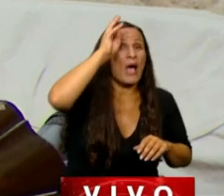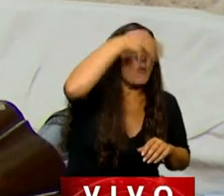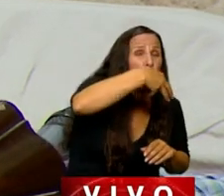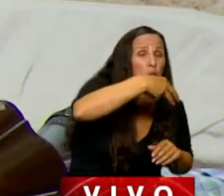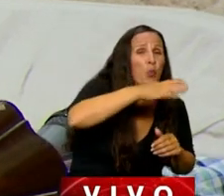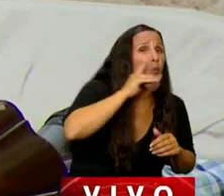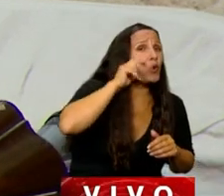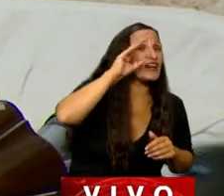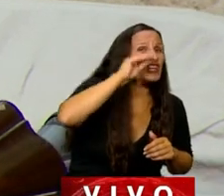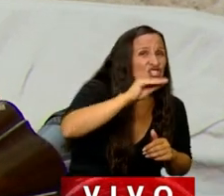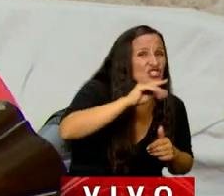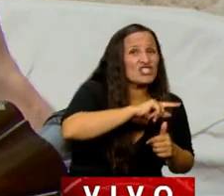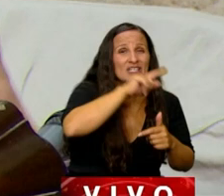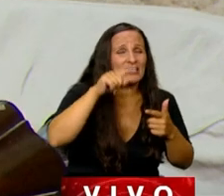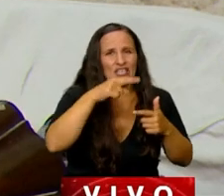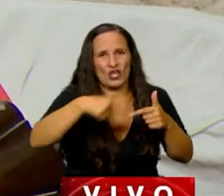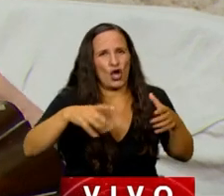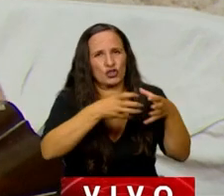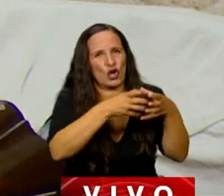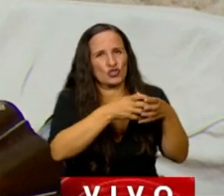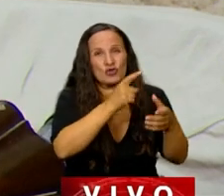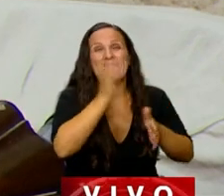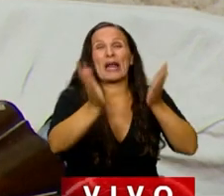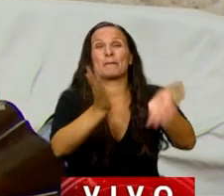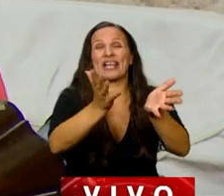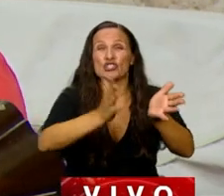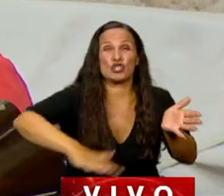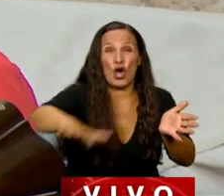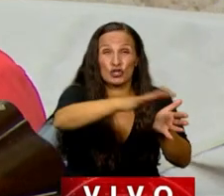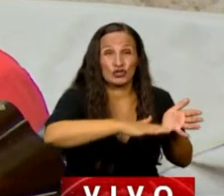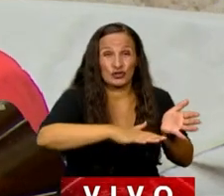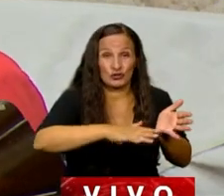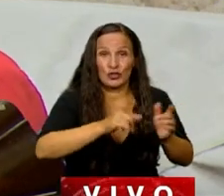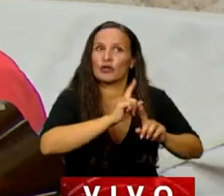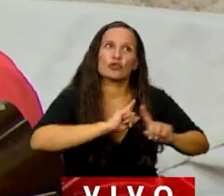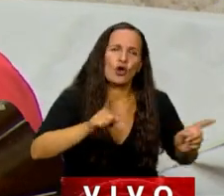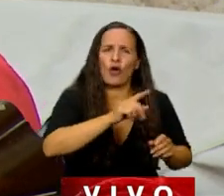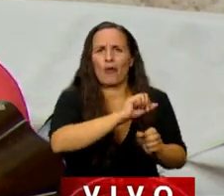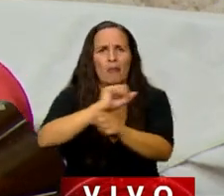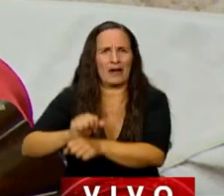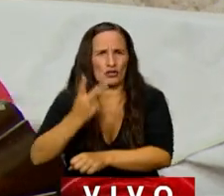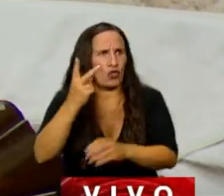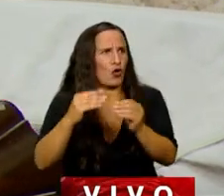compañía, que son los que llevaron adelante la represión contra la población en defensa del derecho jubilatorio.